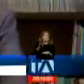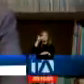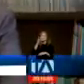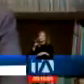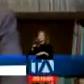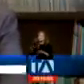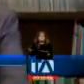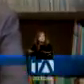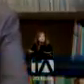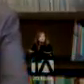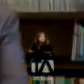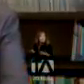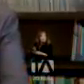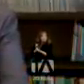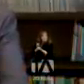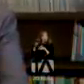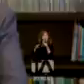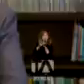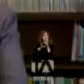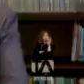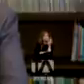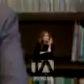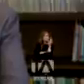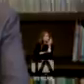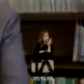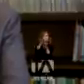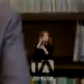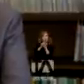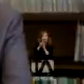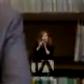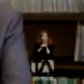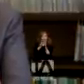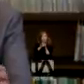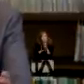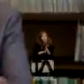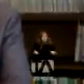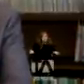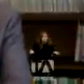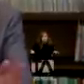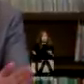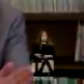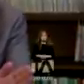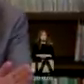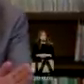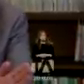eso le va a obligar a la Corte a darle efecto retroactivo al fallo de inconstitucionalidad, salvo que la Corte se